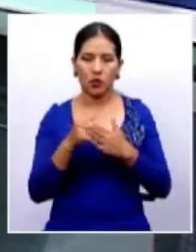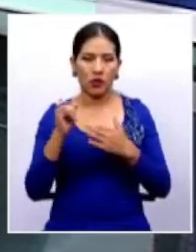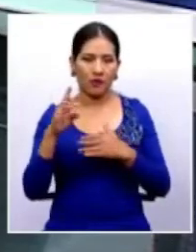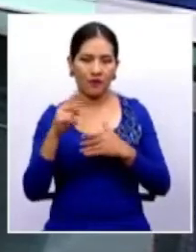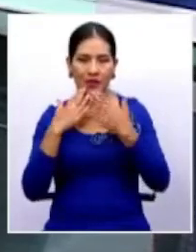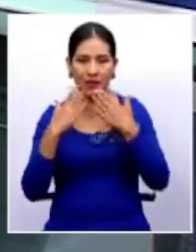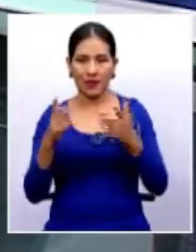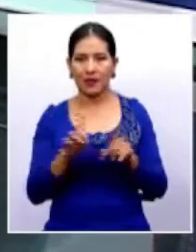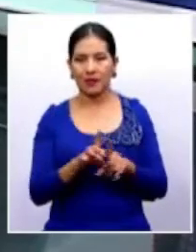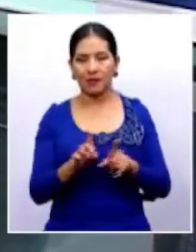gracias